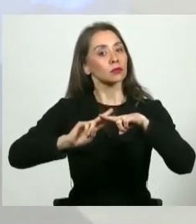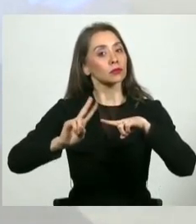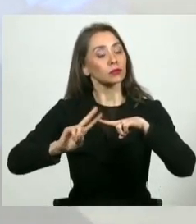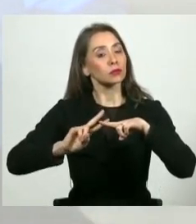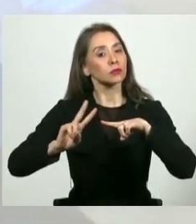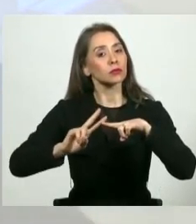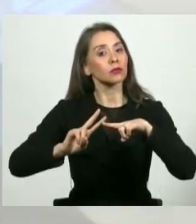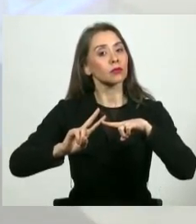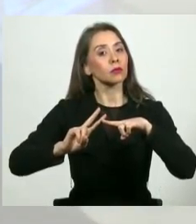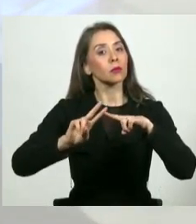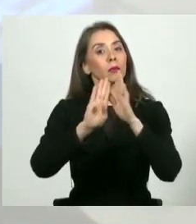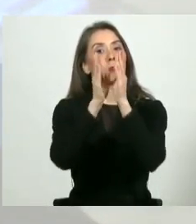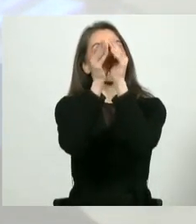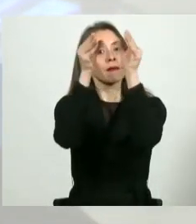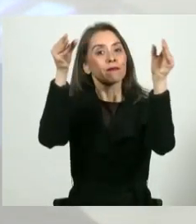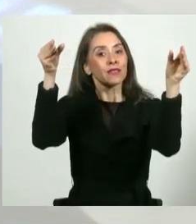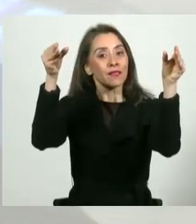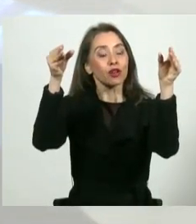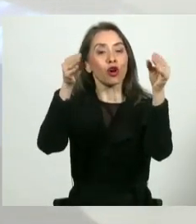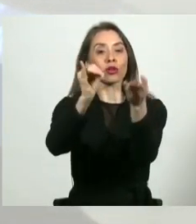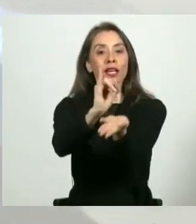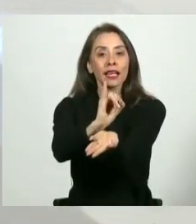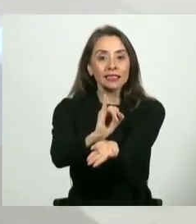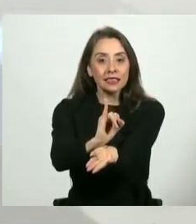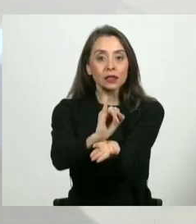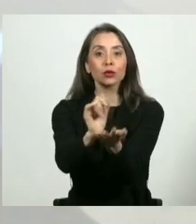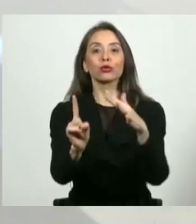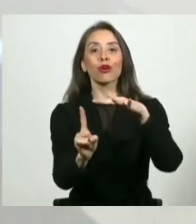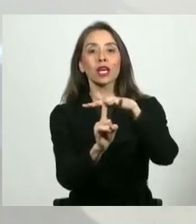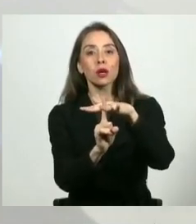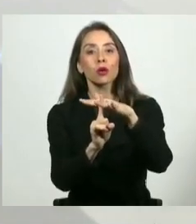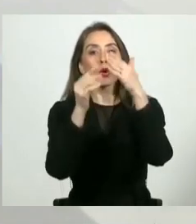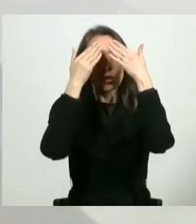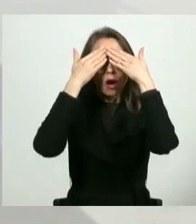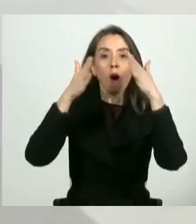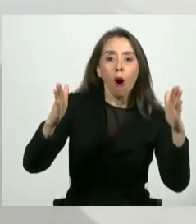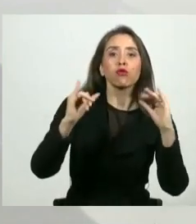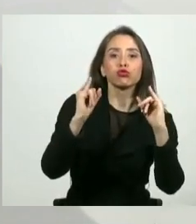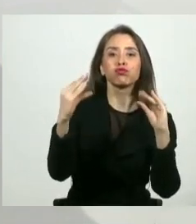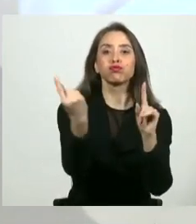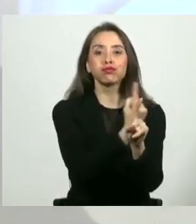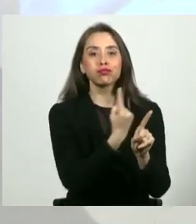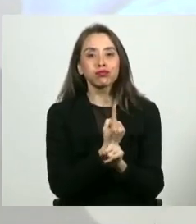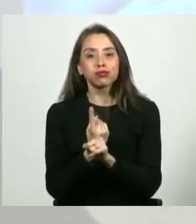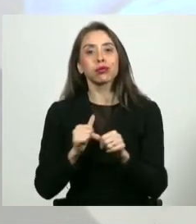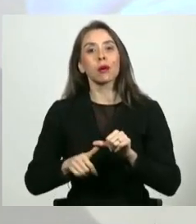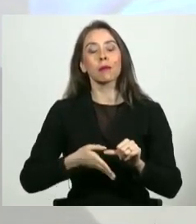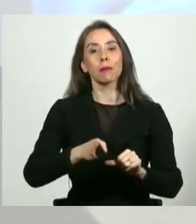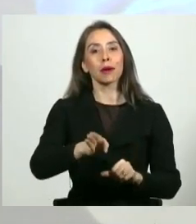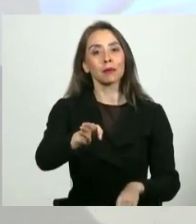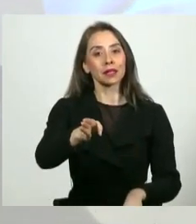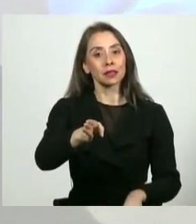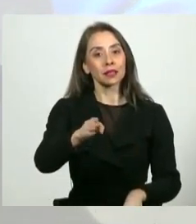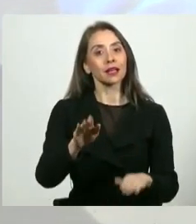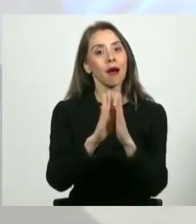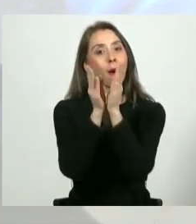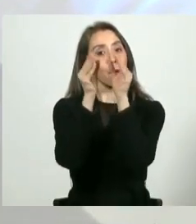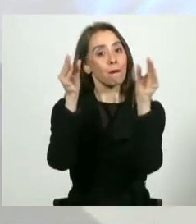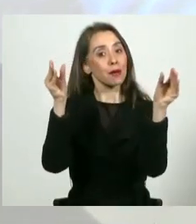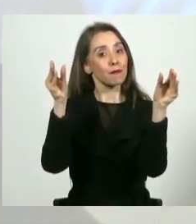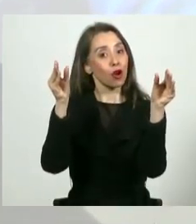diría, una biblioteca, una institución inclusiva, abierta al diálogo en forma permanente. Una